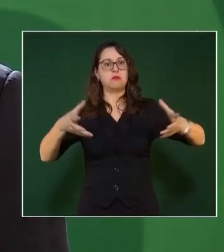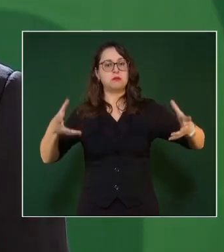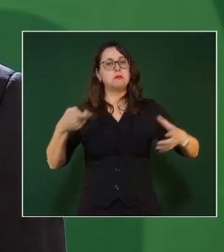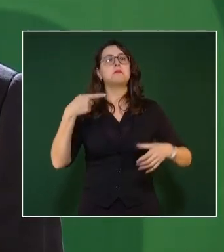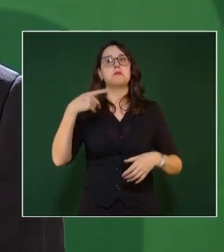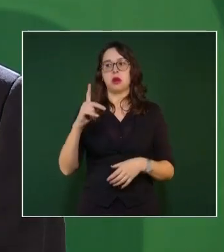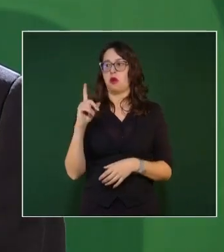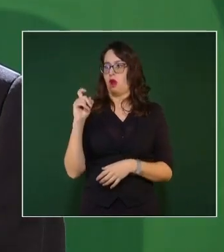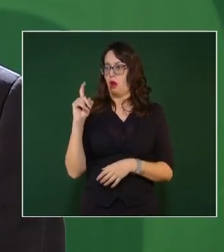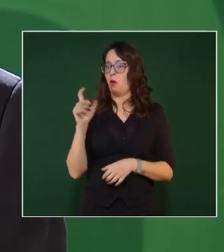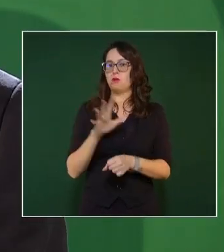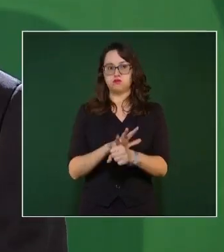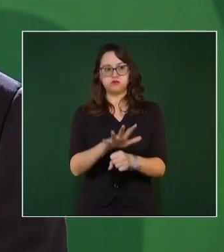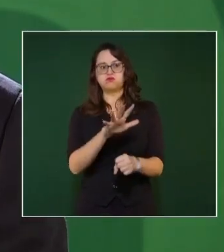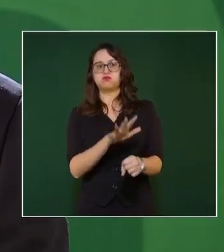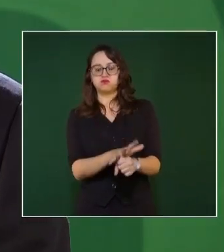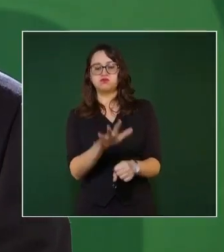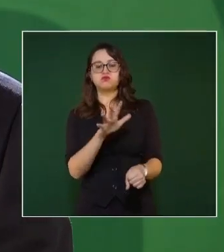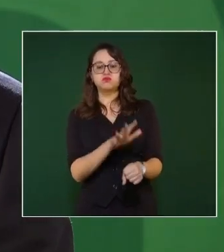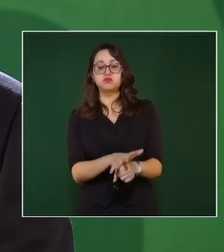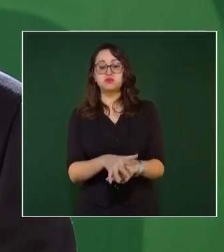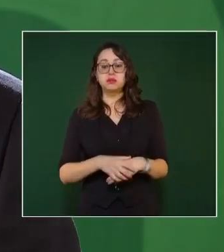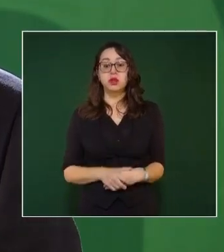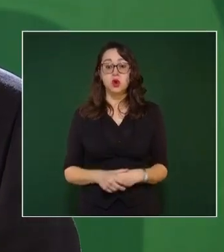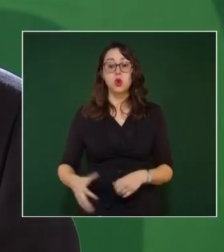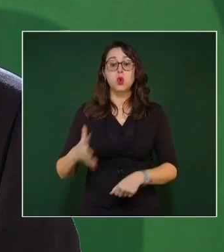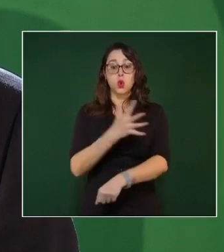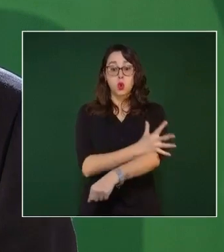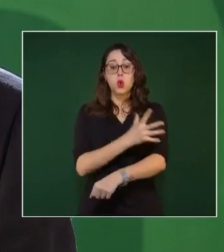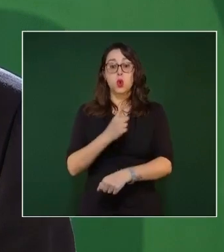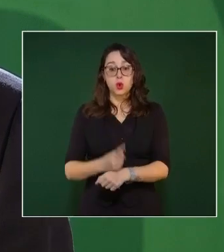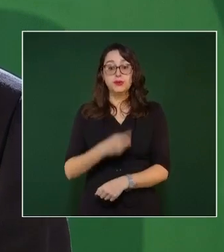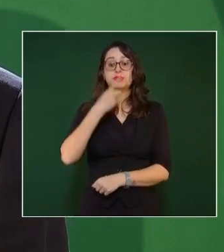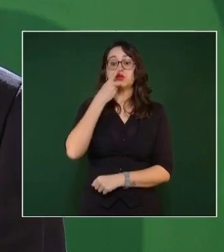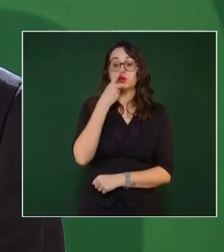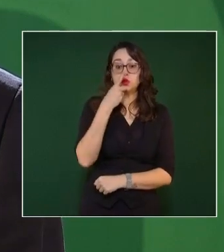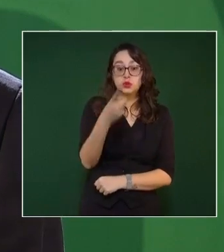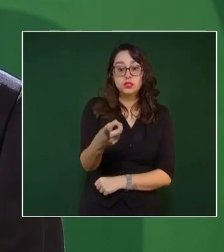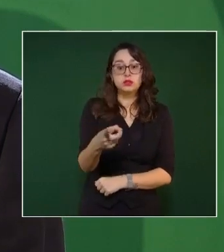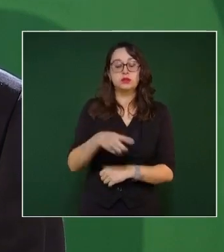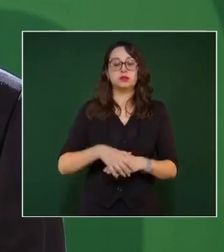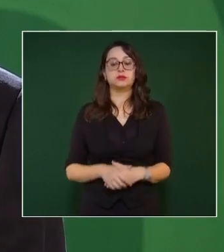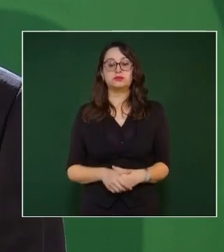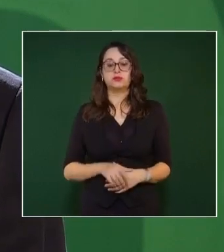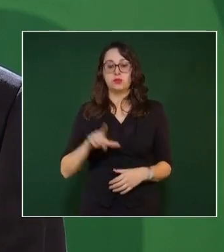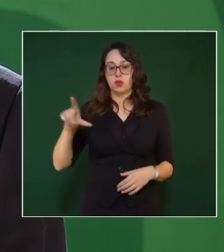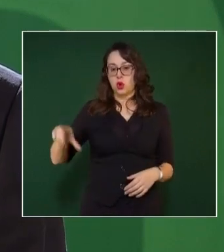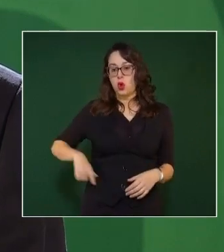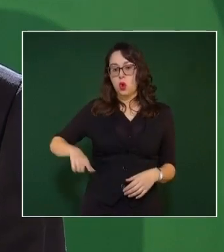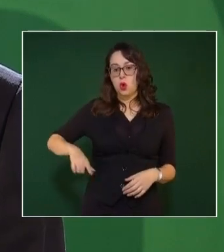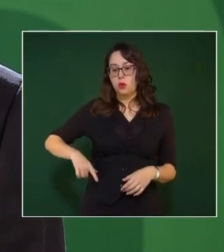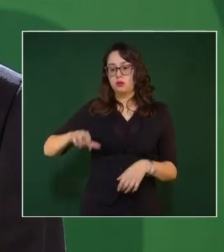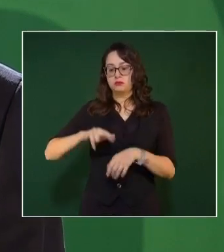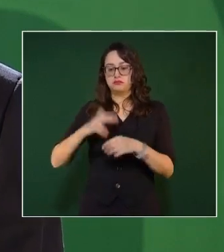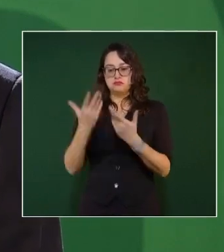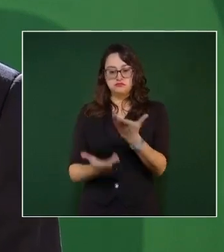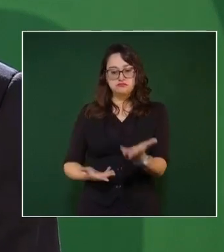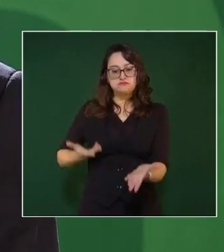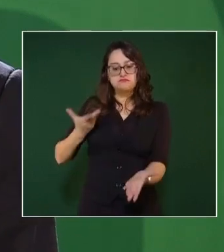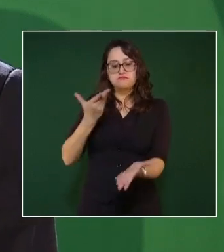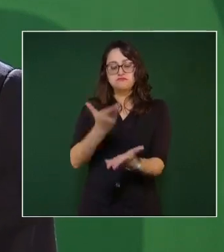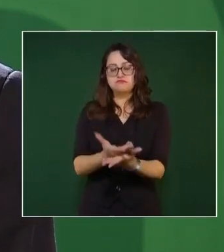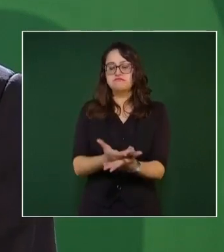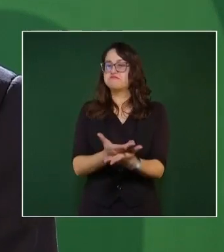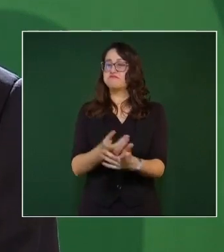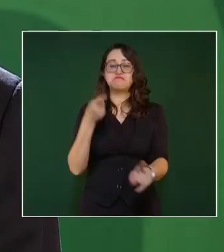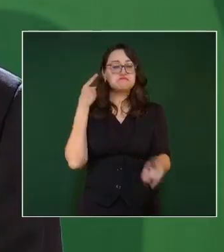familias. Lo digo con toda franqueza y honestidad. Siendo un proyecto impulsado por el gobierno del estado, la construcción de este sistema